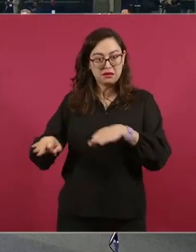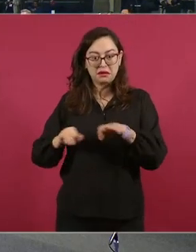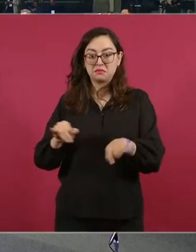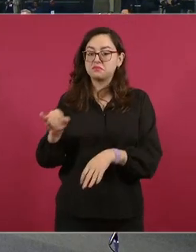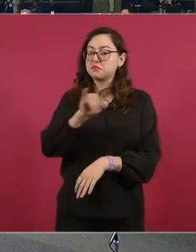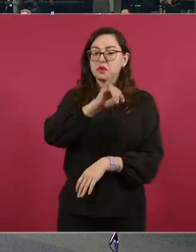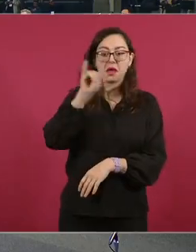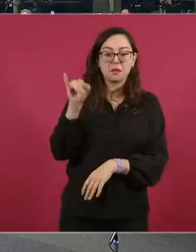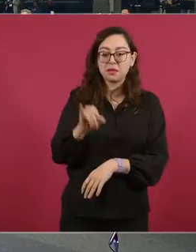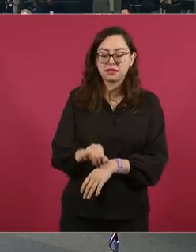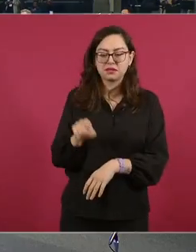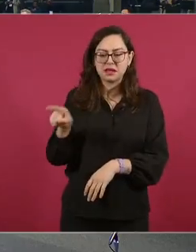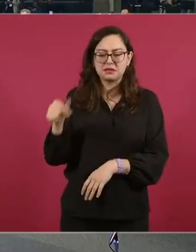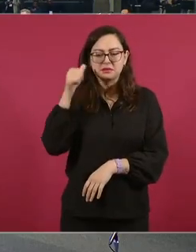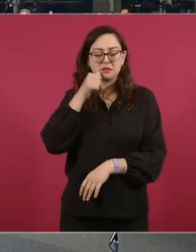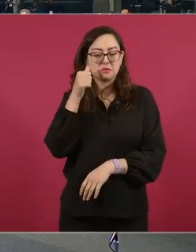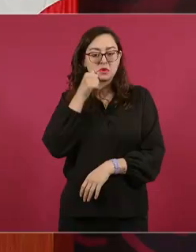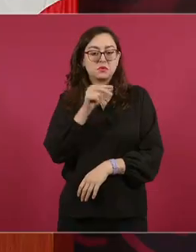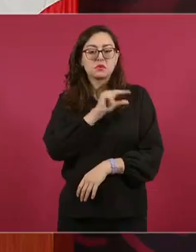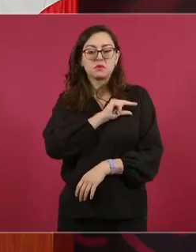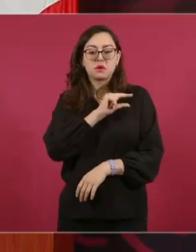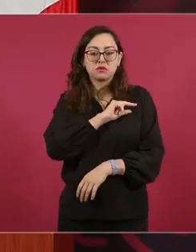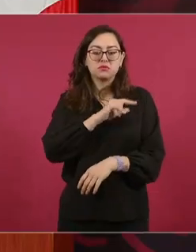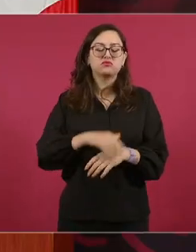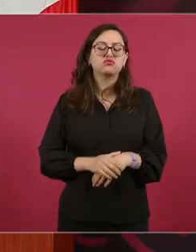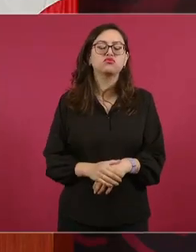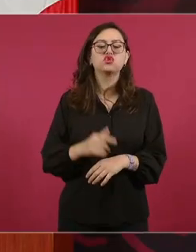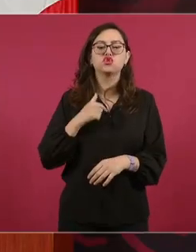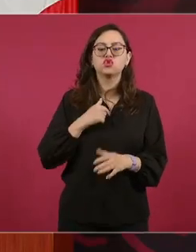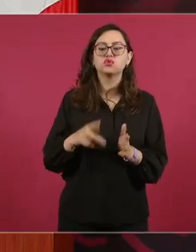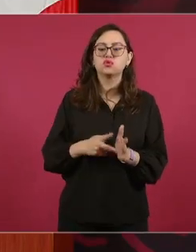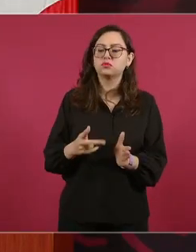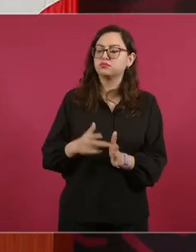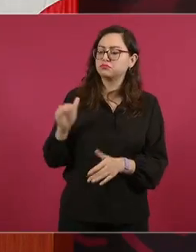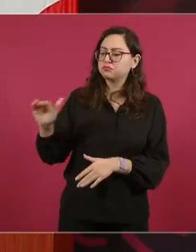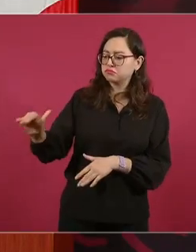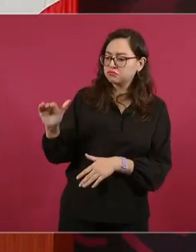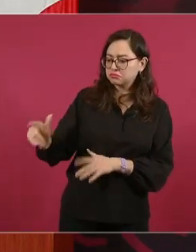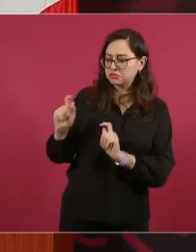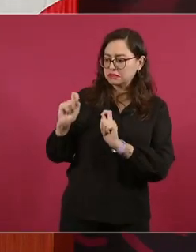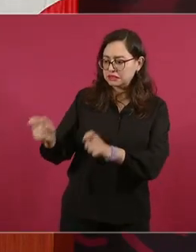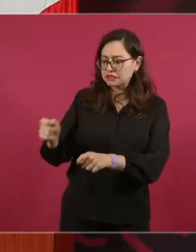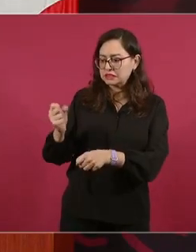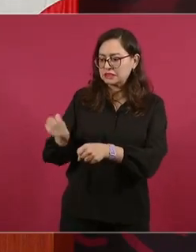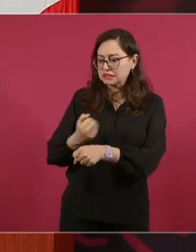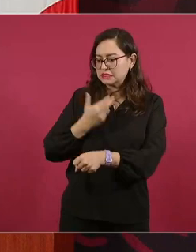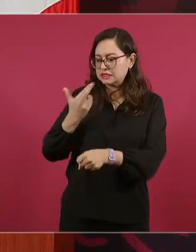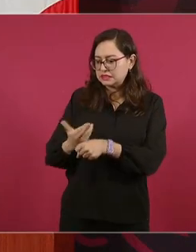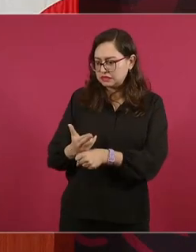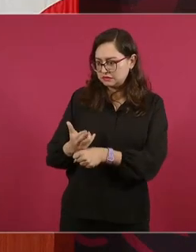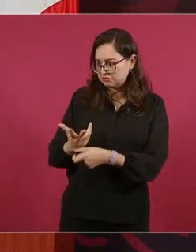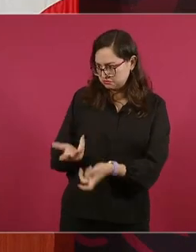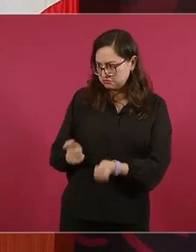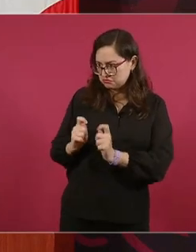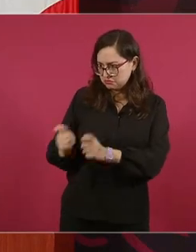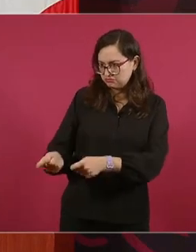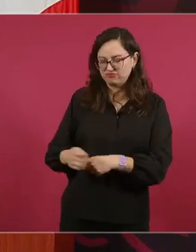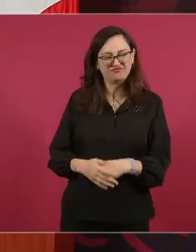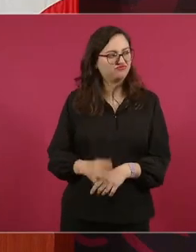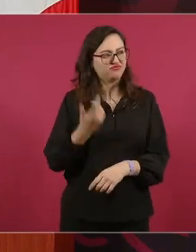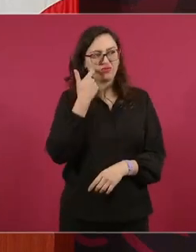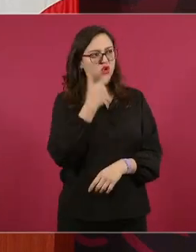le ofrecí una, dos veces ser secretario de Hacienda y no quería, hasta